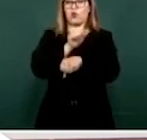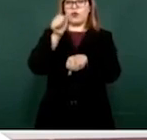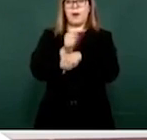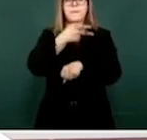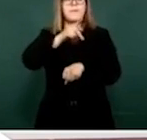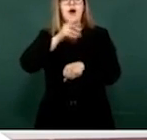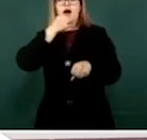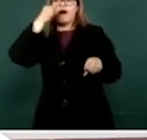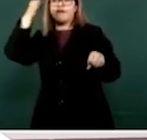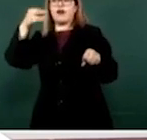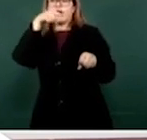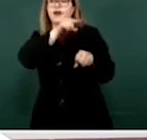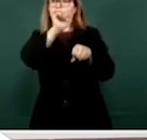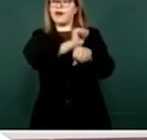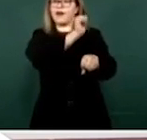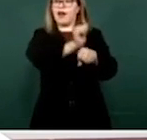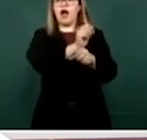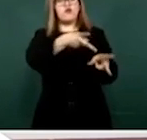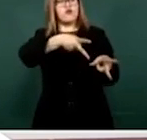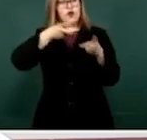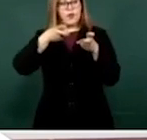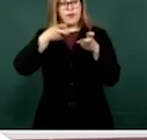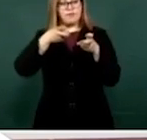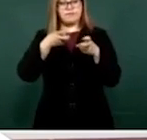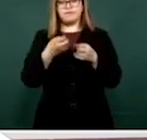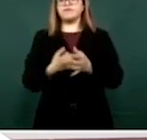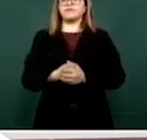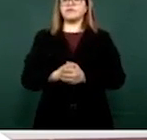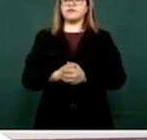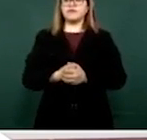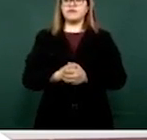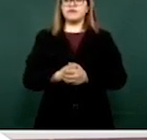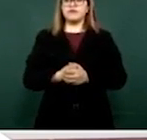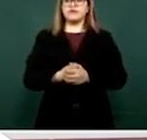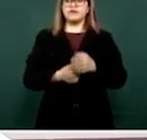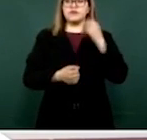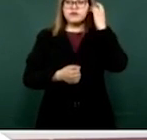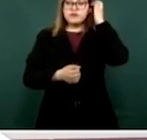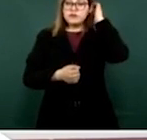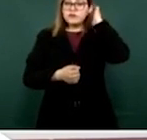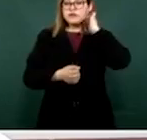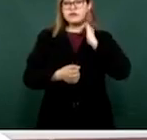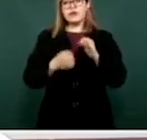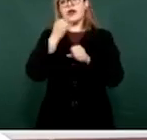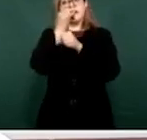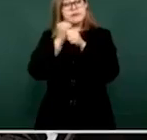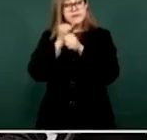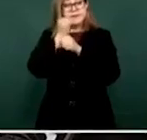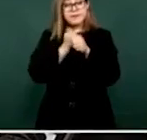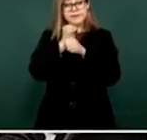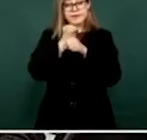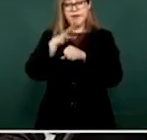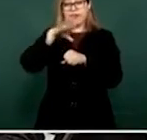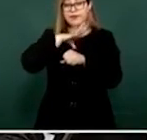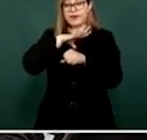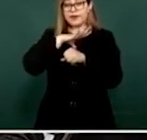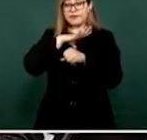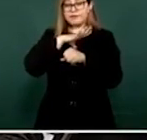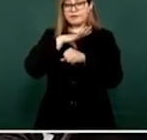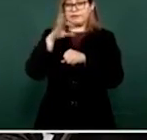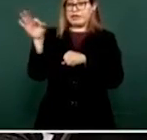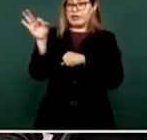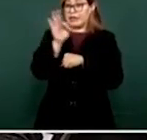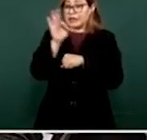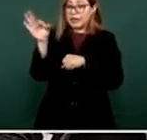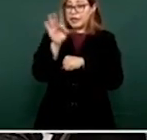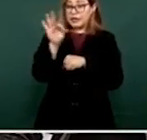robo. Con independencia de que la investigación incorpora la posibilidad